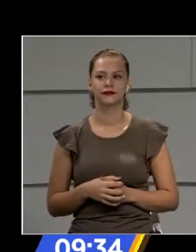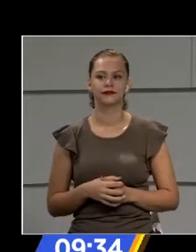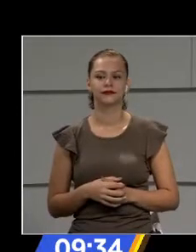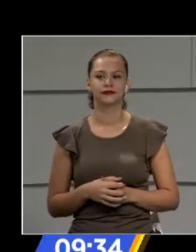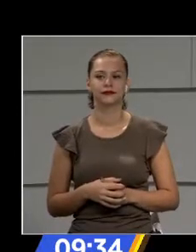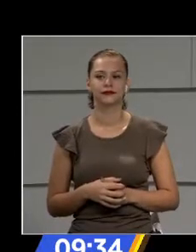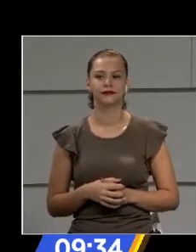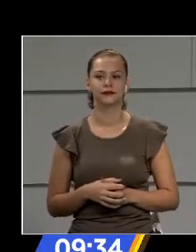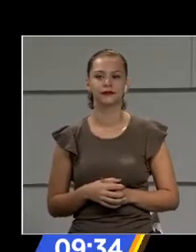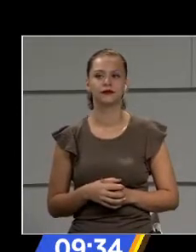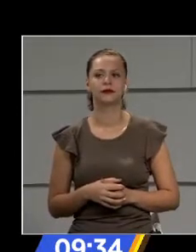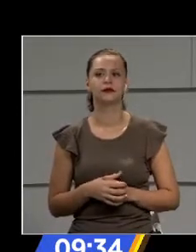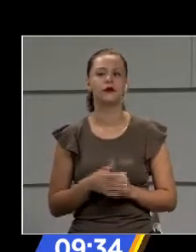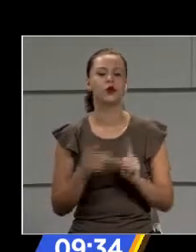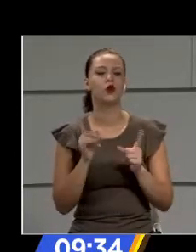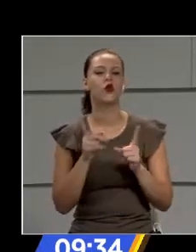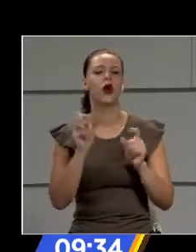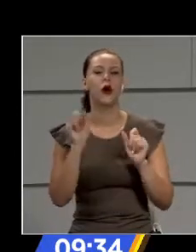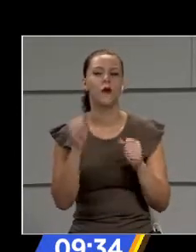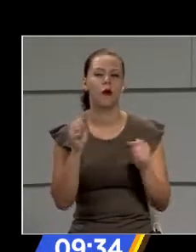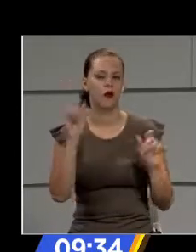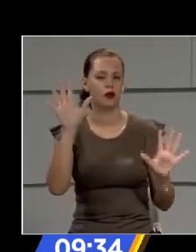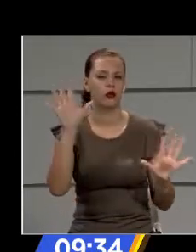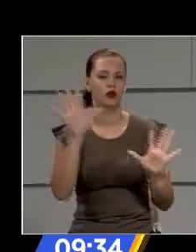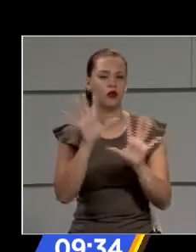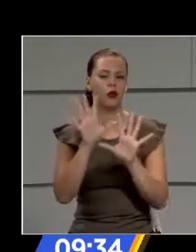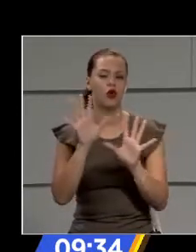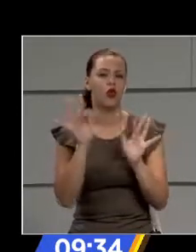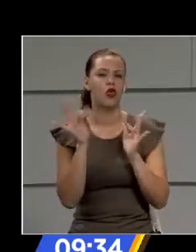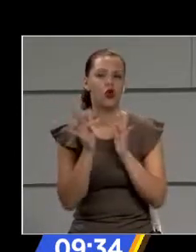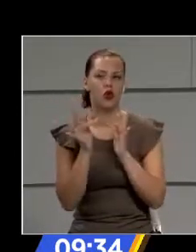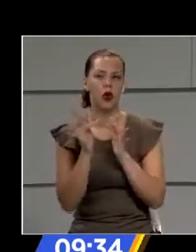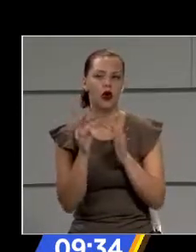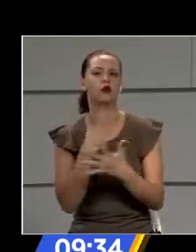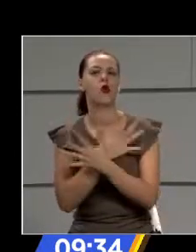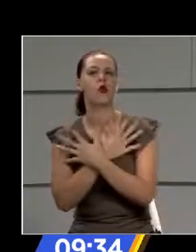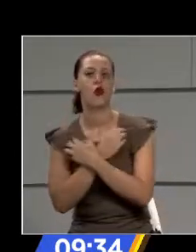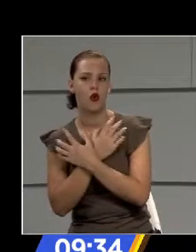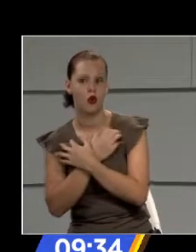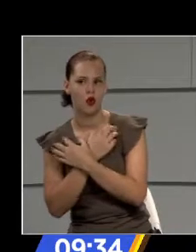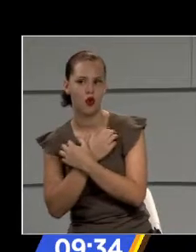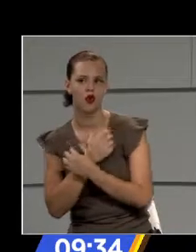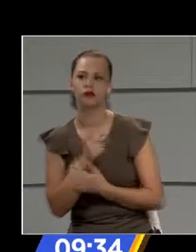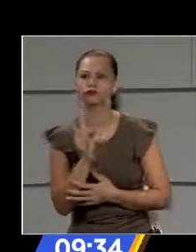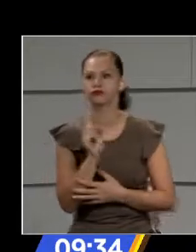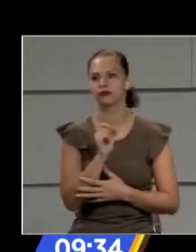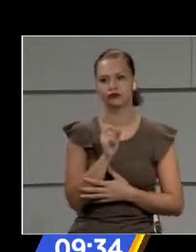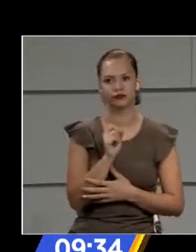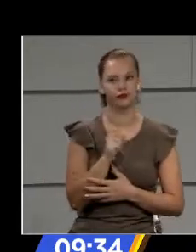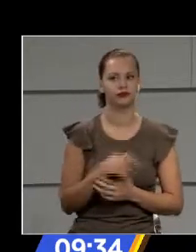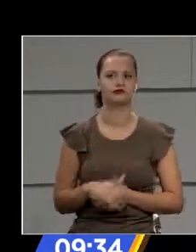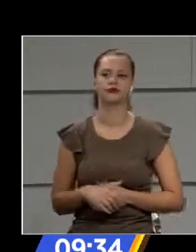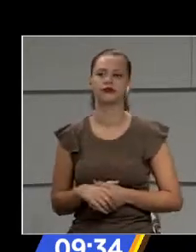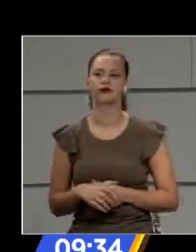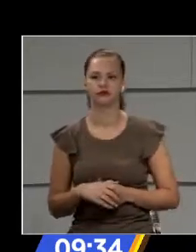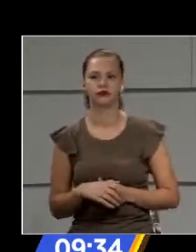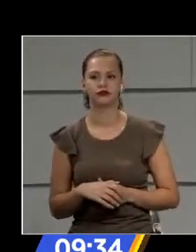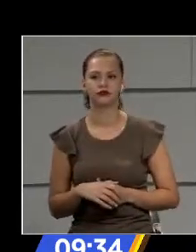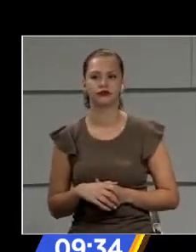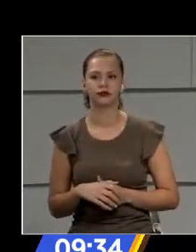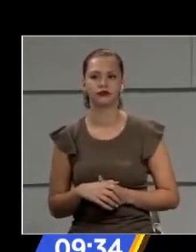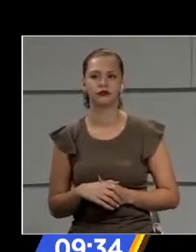Voy a hacerme yo para acá para tocar? Verme. ¿El oso? No, vamos a ver. ¿Cuál es la